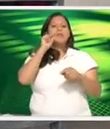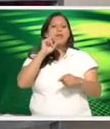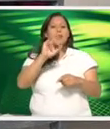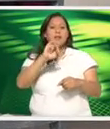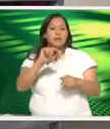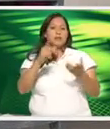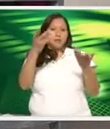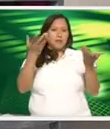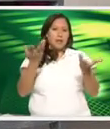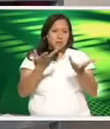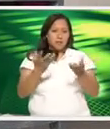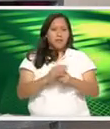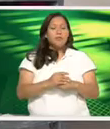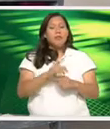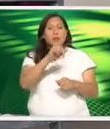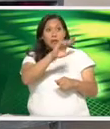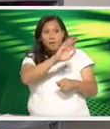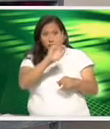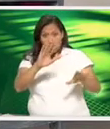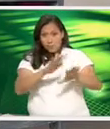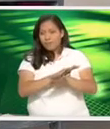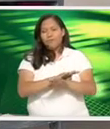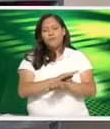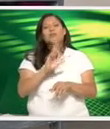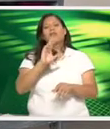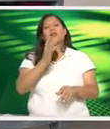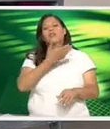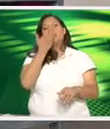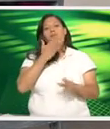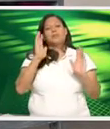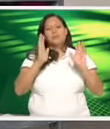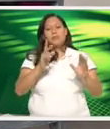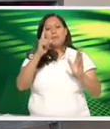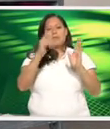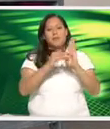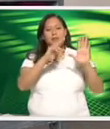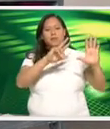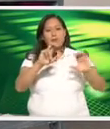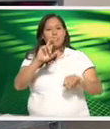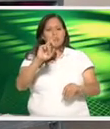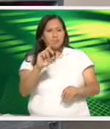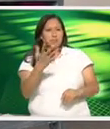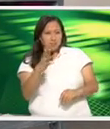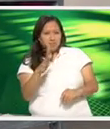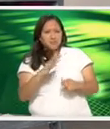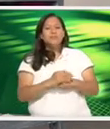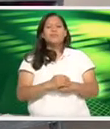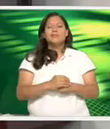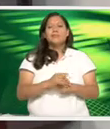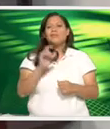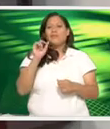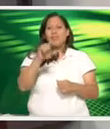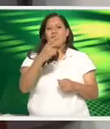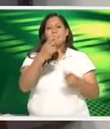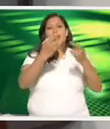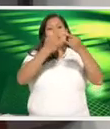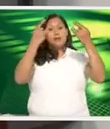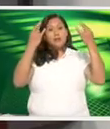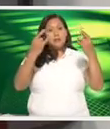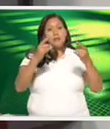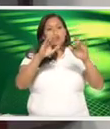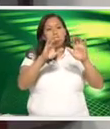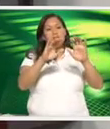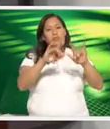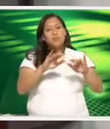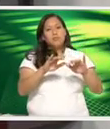el que lo hizo. Pero Porfirio Díaz no cambió la fecha, ya se acostumbraba desde 1830 aproximadamente. Y justamente es una historia que